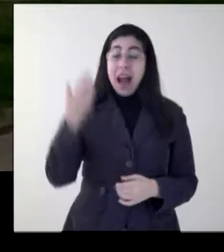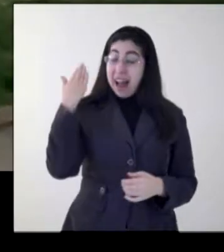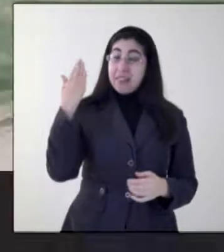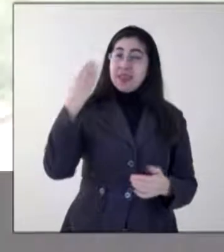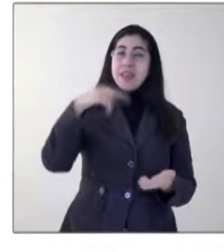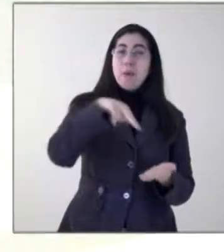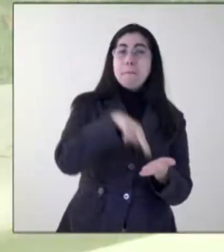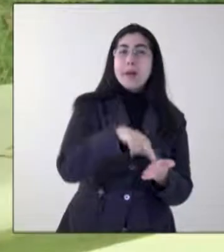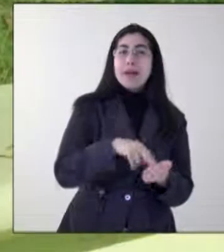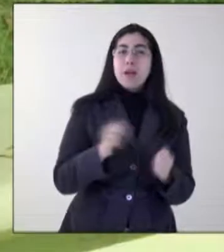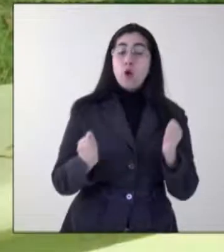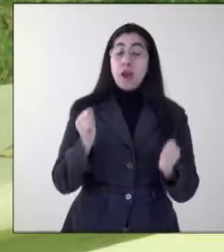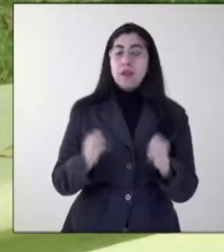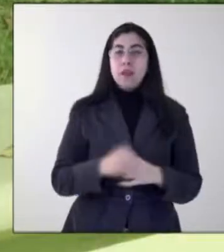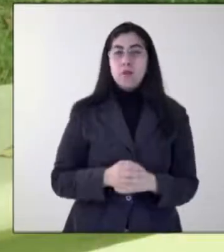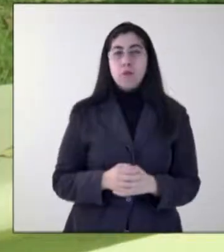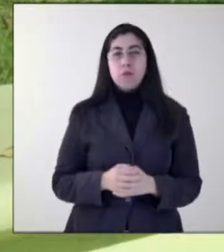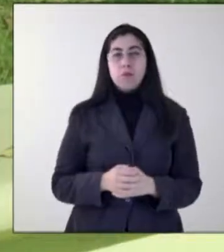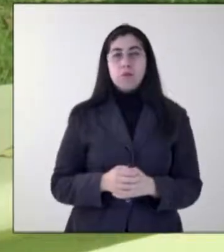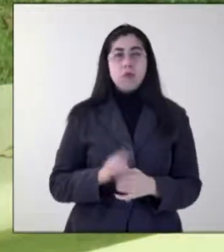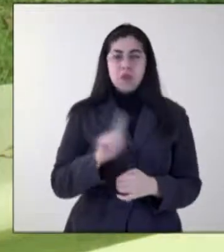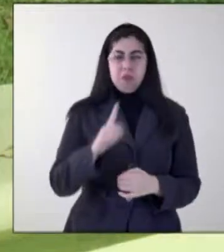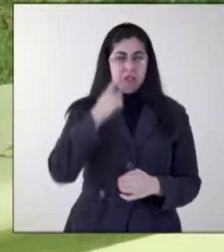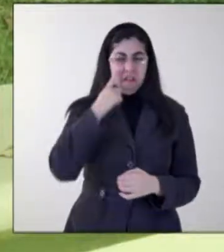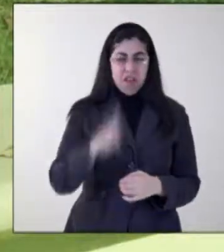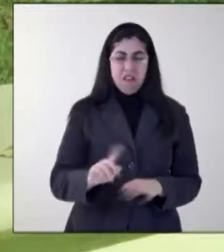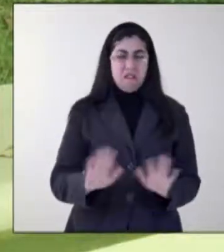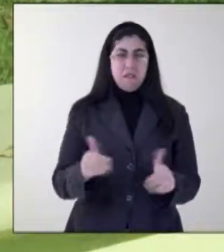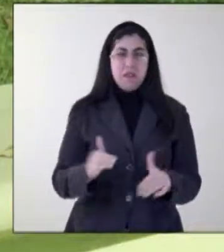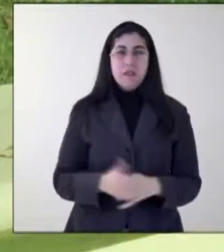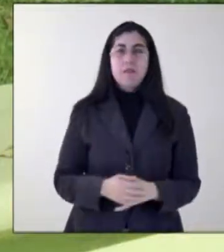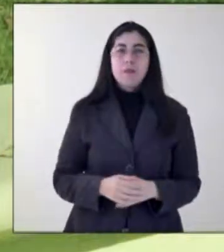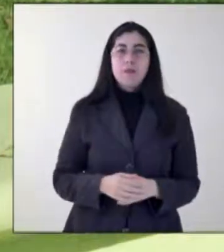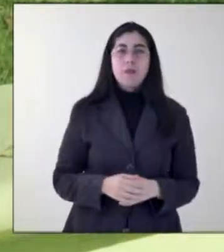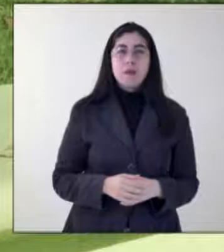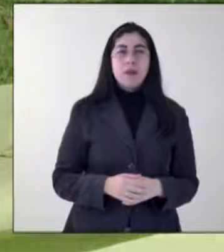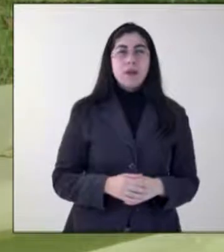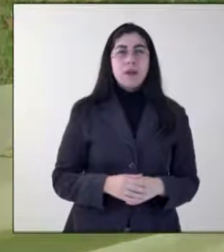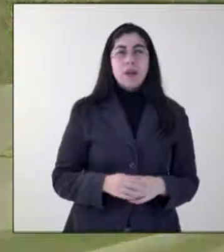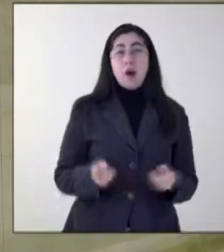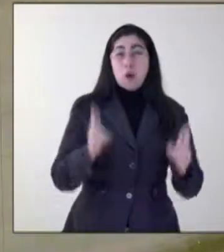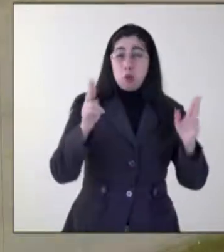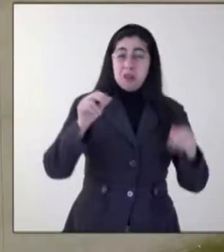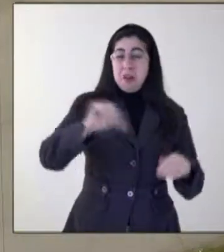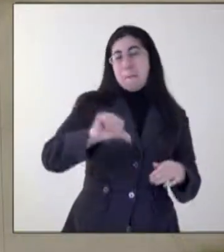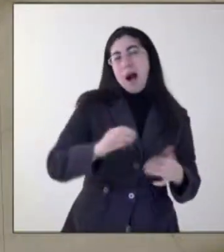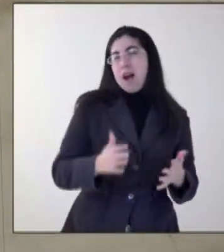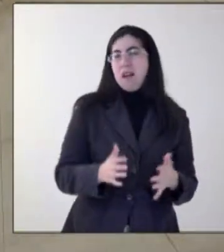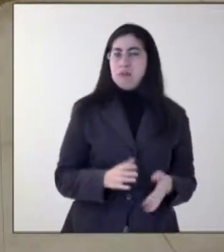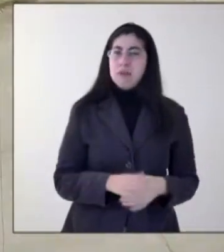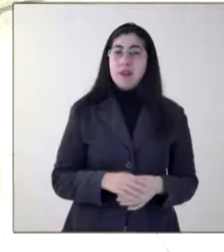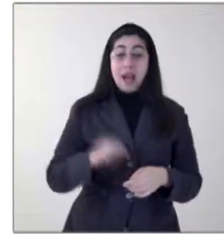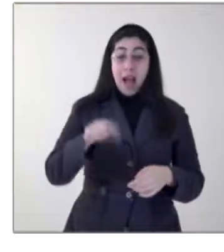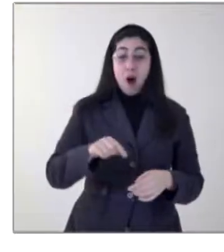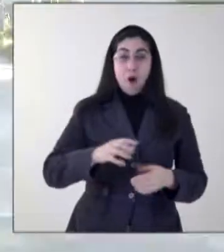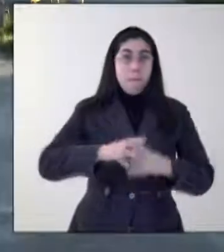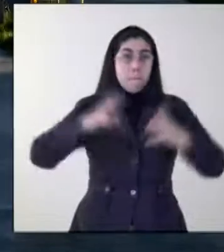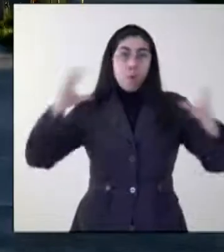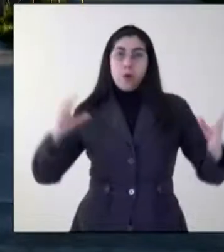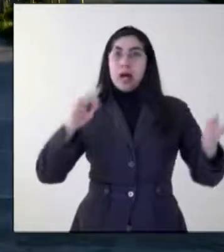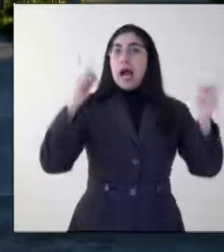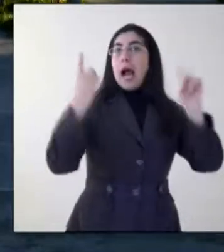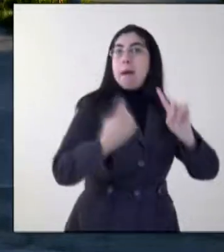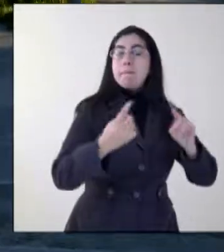colectivos, no se veía bien porque no estaba en condiciones, no tenía una garita bien así, no estaba en condiciones. Y ahora tremendo cambio con la